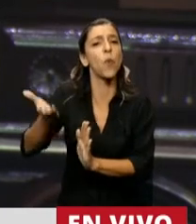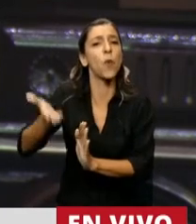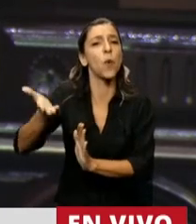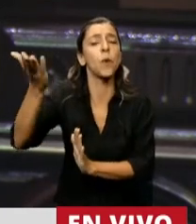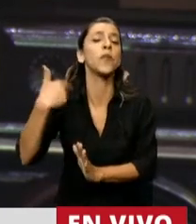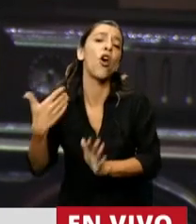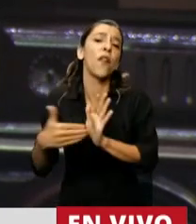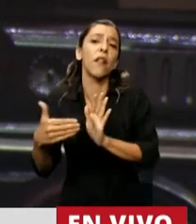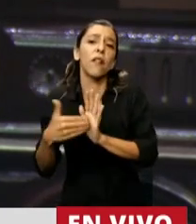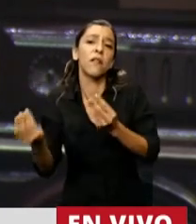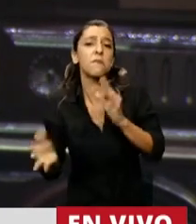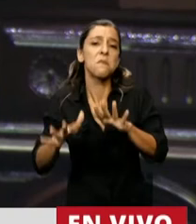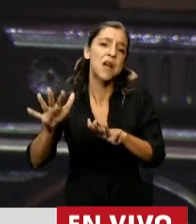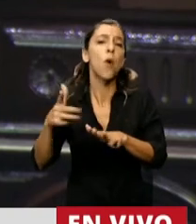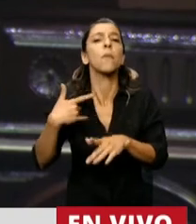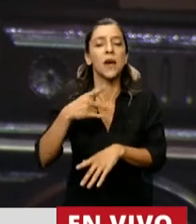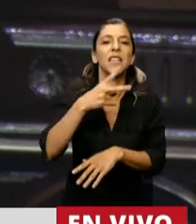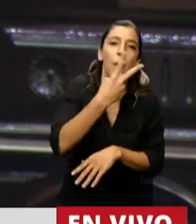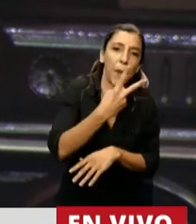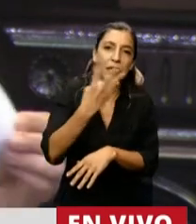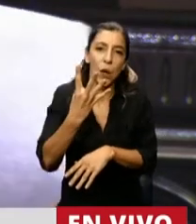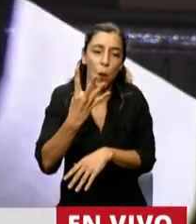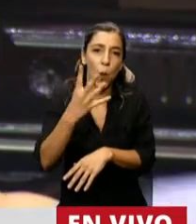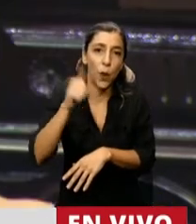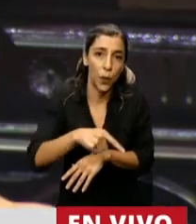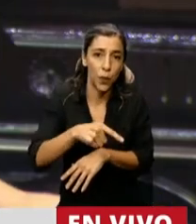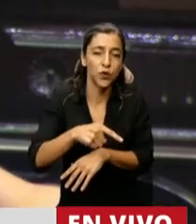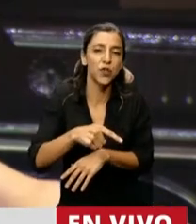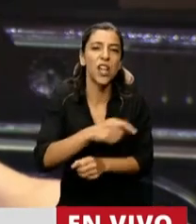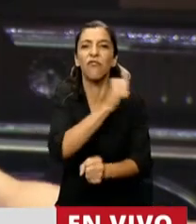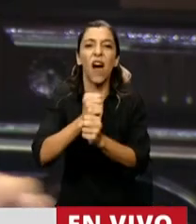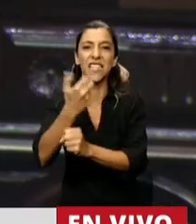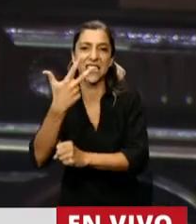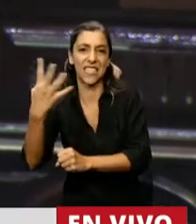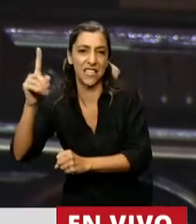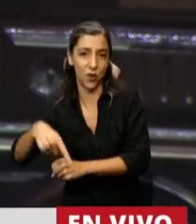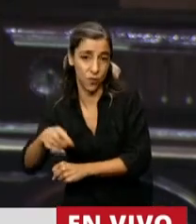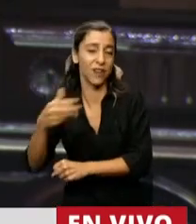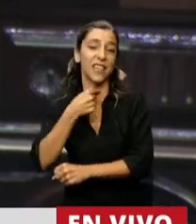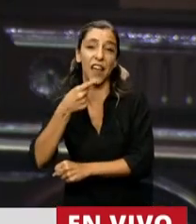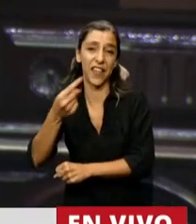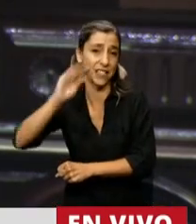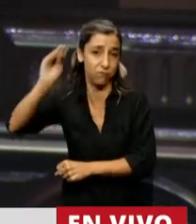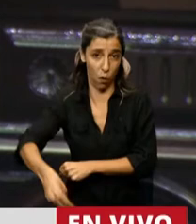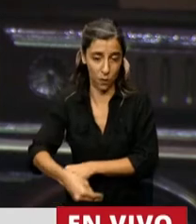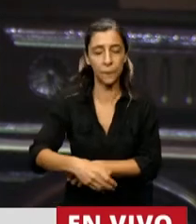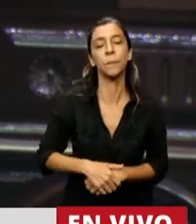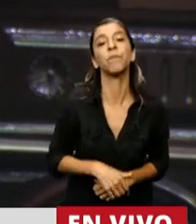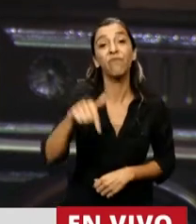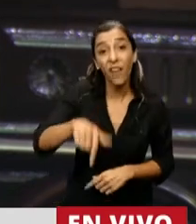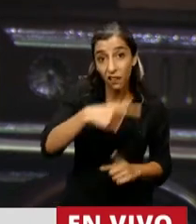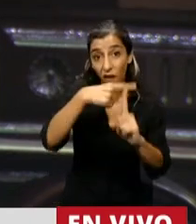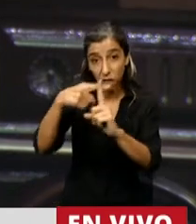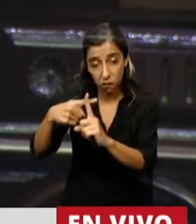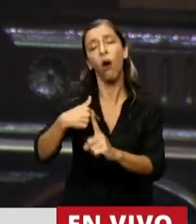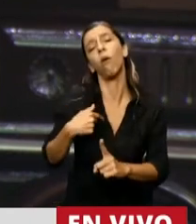dependiendo del haber, de entre un 24 y un 35%. O sea, perdieron. Y con esta fórmula van a seguir perdiendo, pero